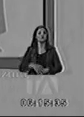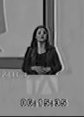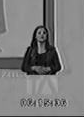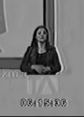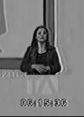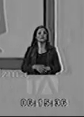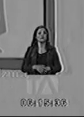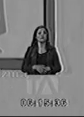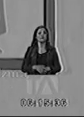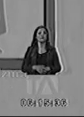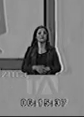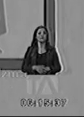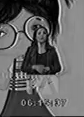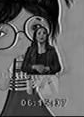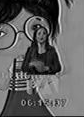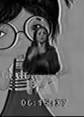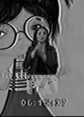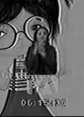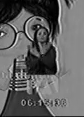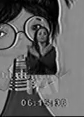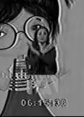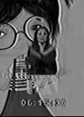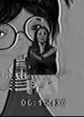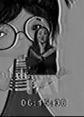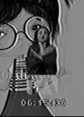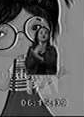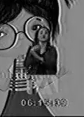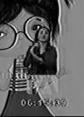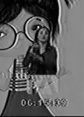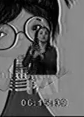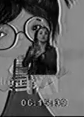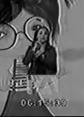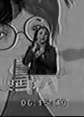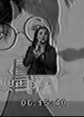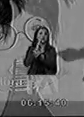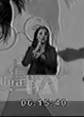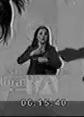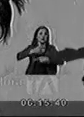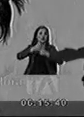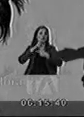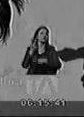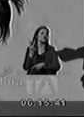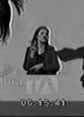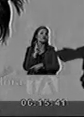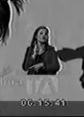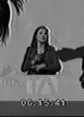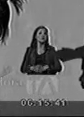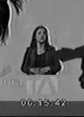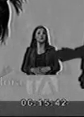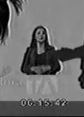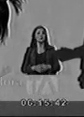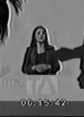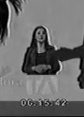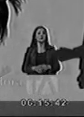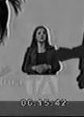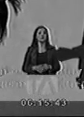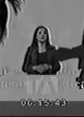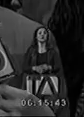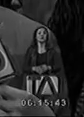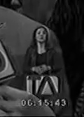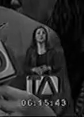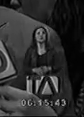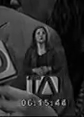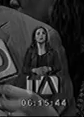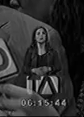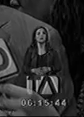la prevención de abuso sexual y protección de víctimas en las escuelas. Y es así como logré ayudar a una de mis estudiantes. Lo